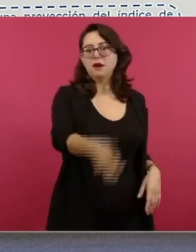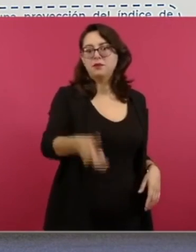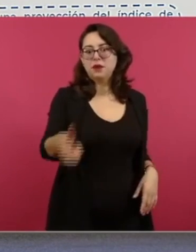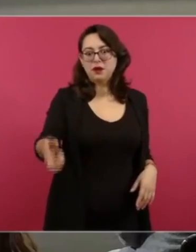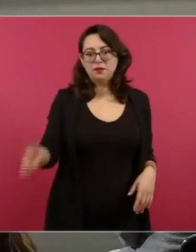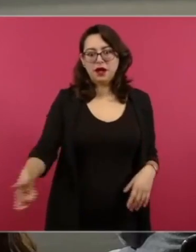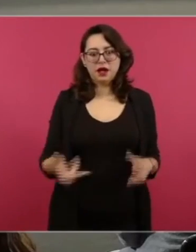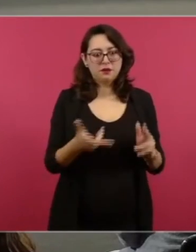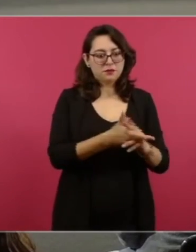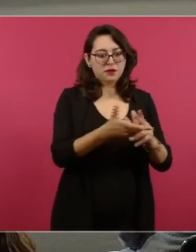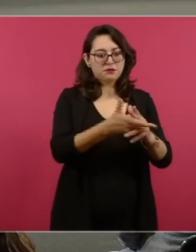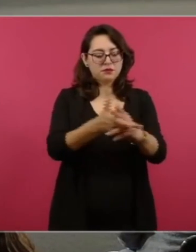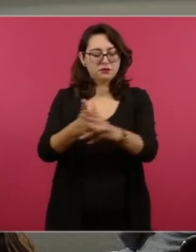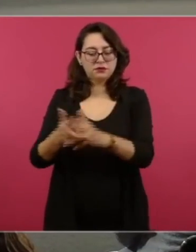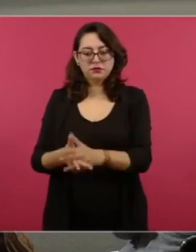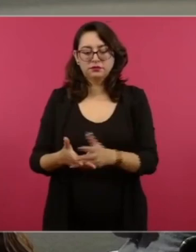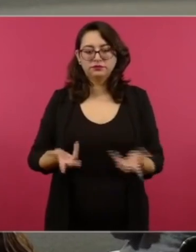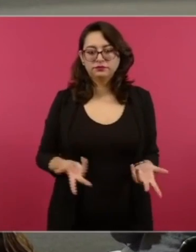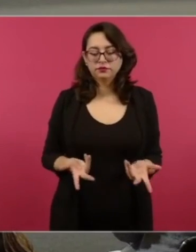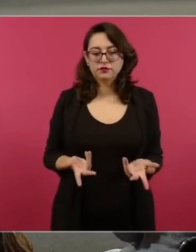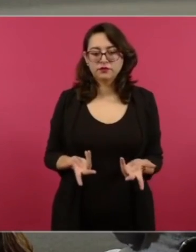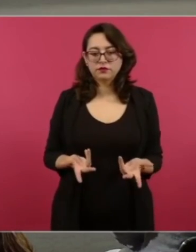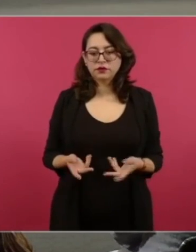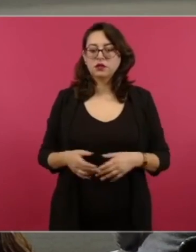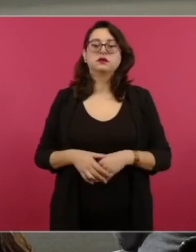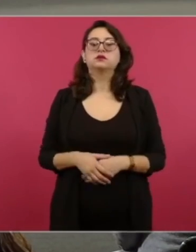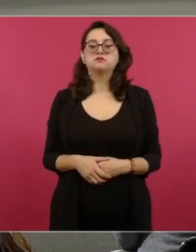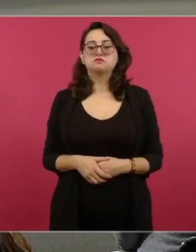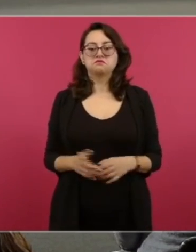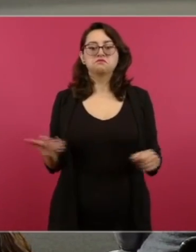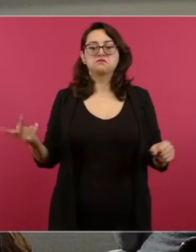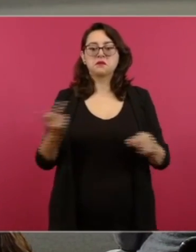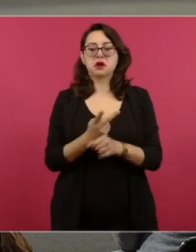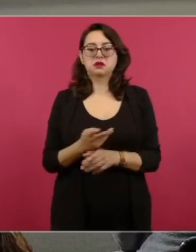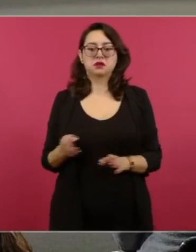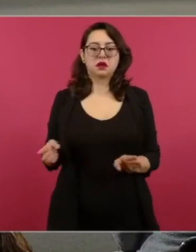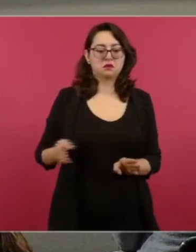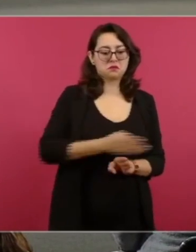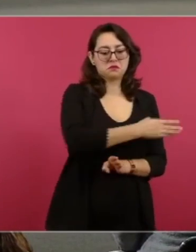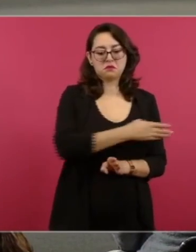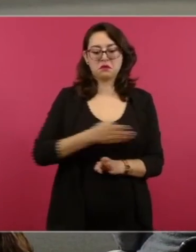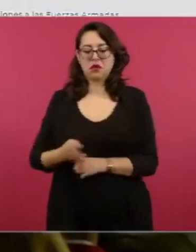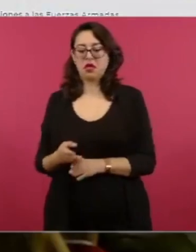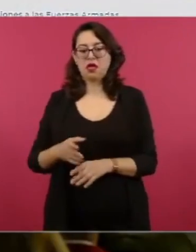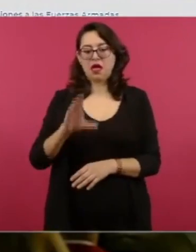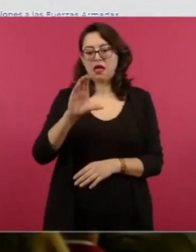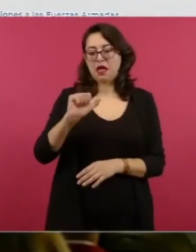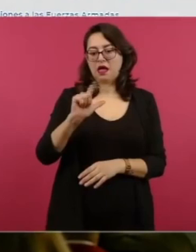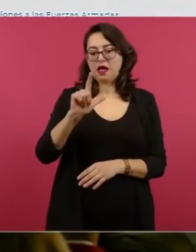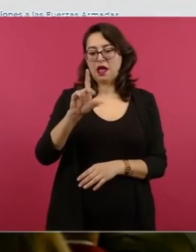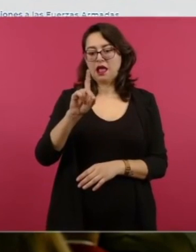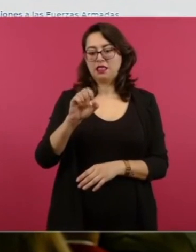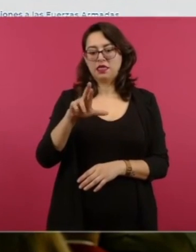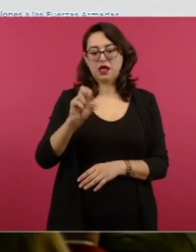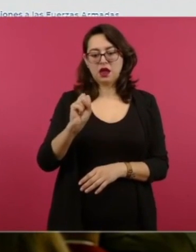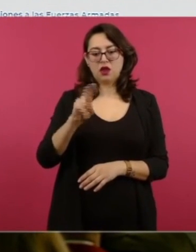Esto no lo veían los de la ONU de Derechos Humanos. Aquí hay un representante de la ONU que está en contra